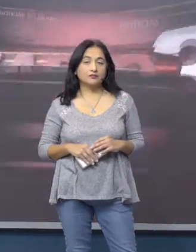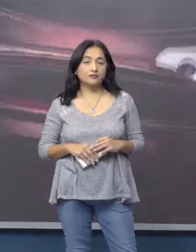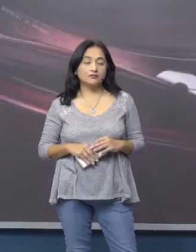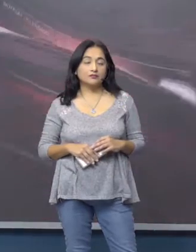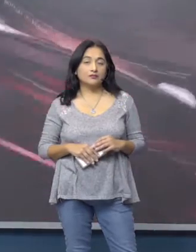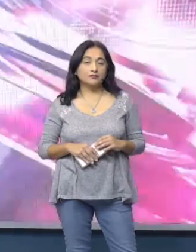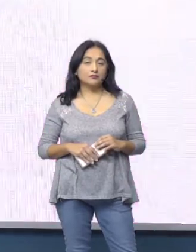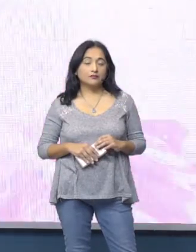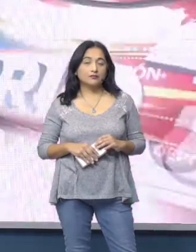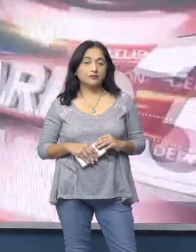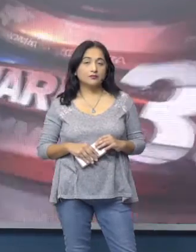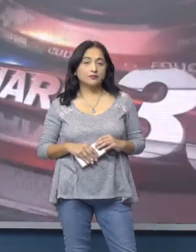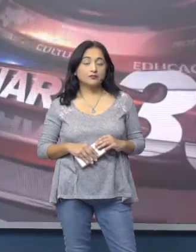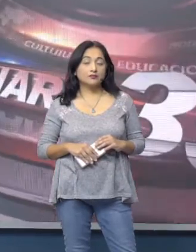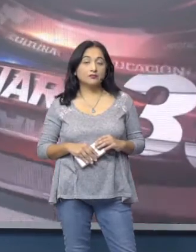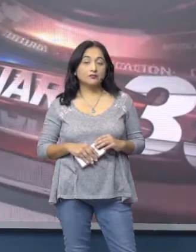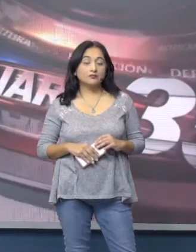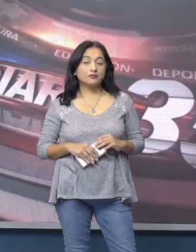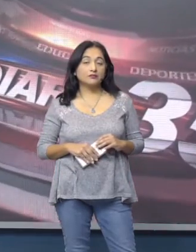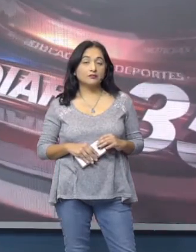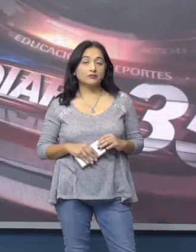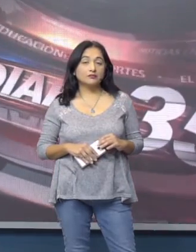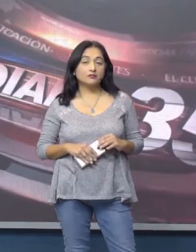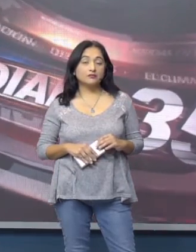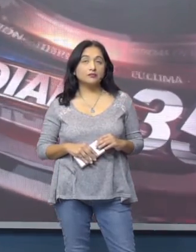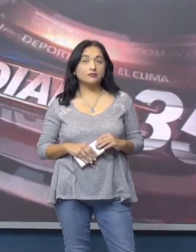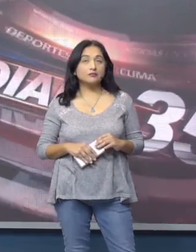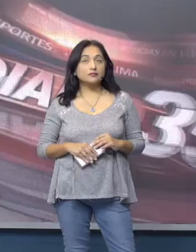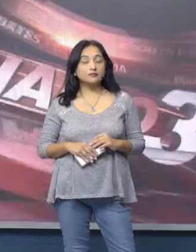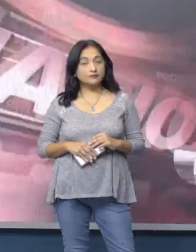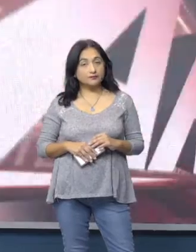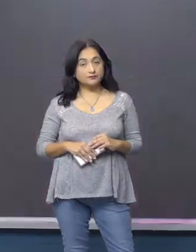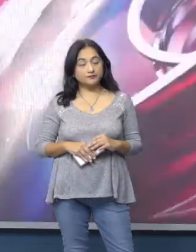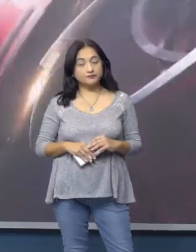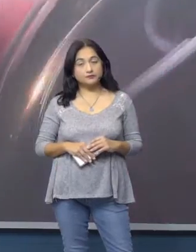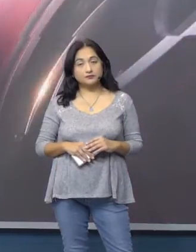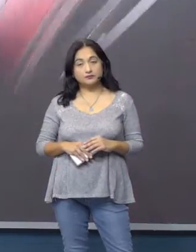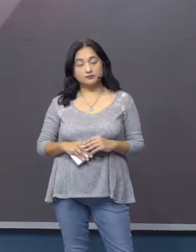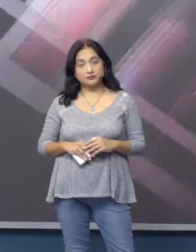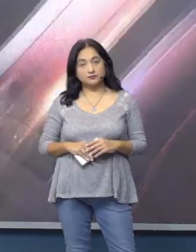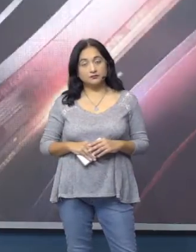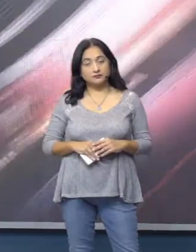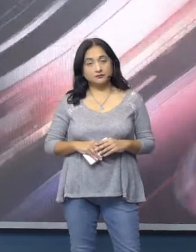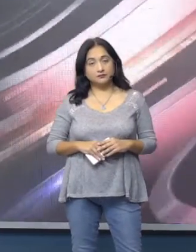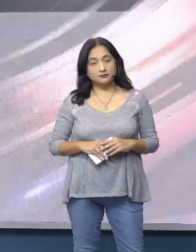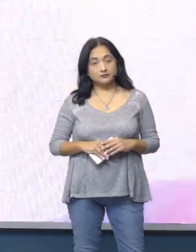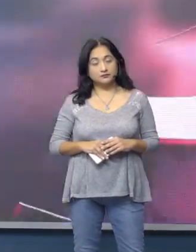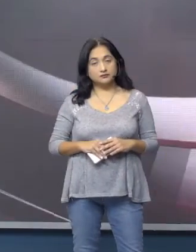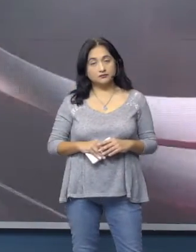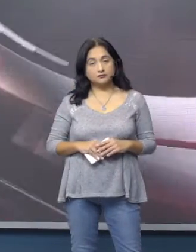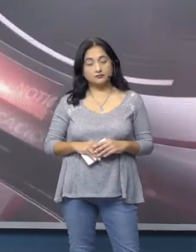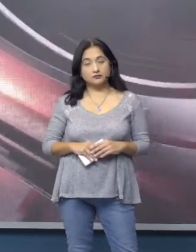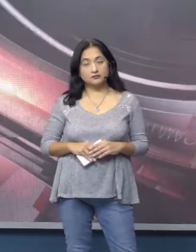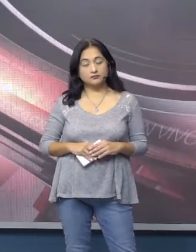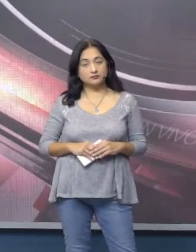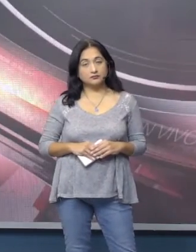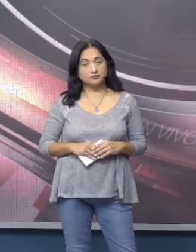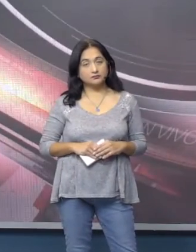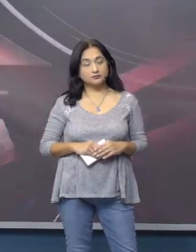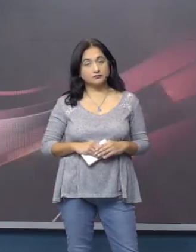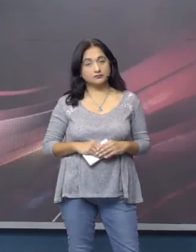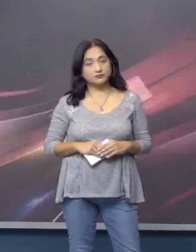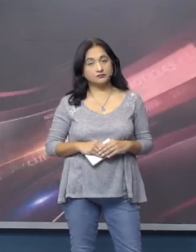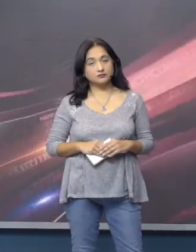abordar el tema de educación técnica de las escuelas técnicas, de las escuelas agropecuarias y de las escuelas